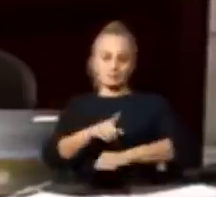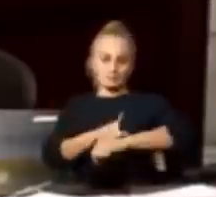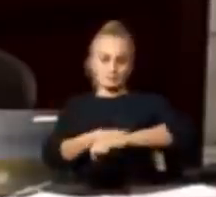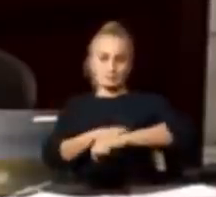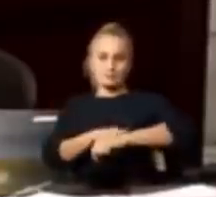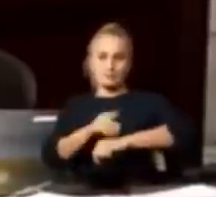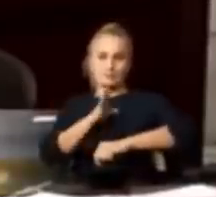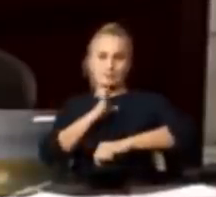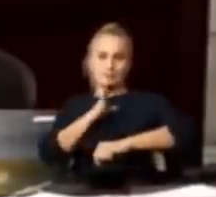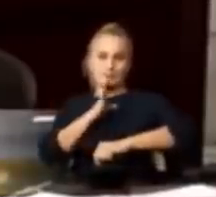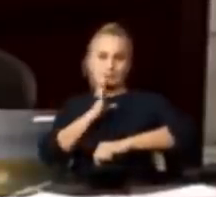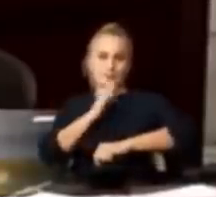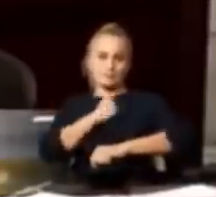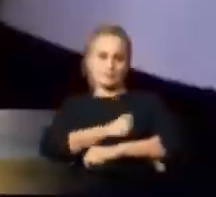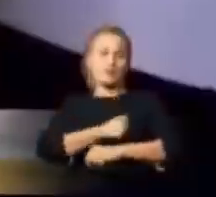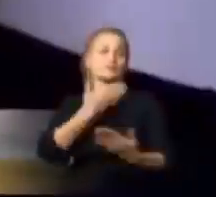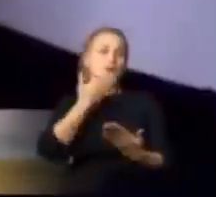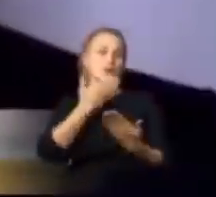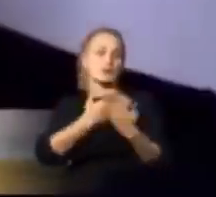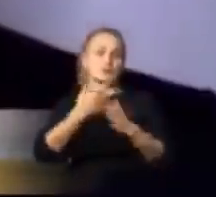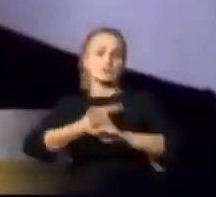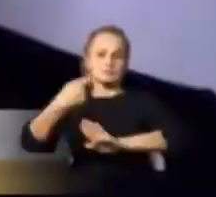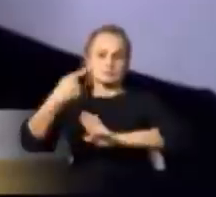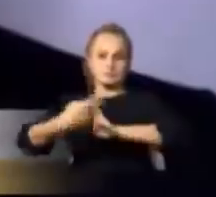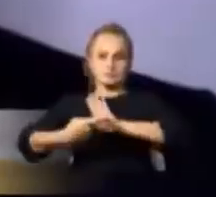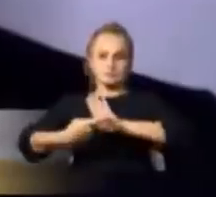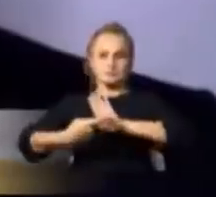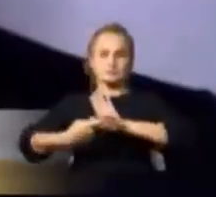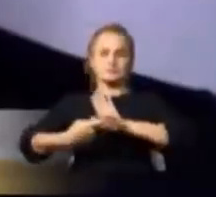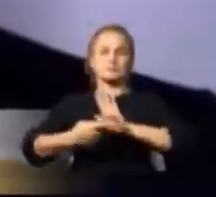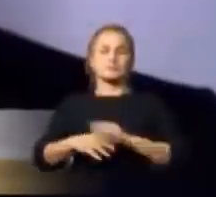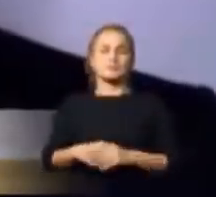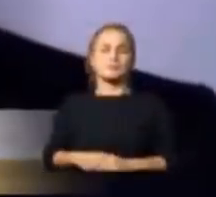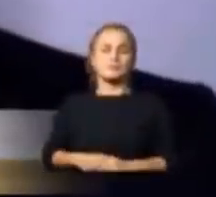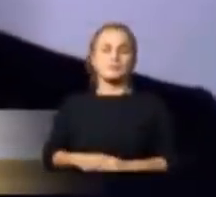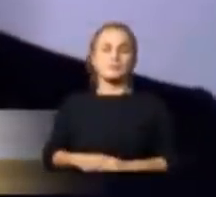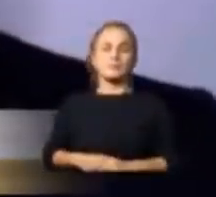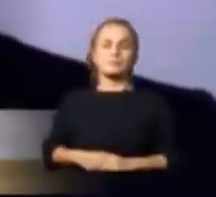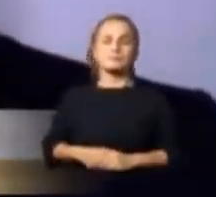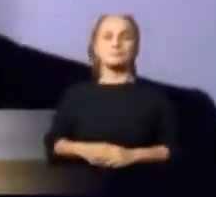favor. Sí, muchas gracias, señor presidente.